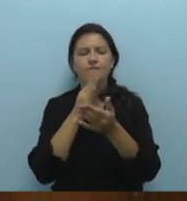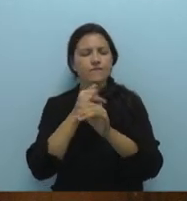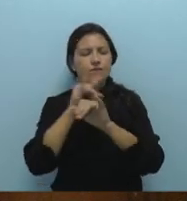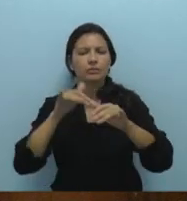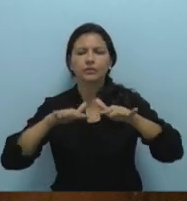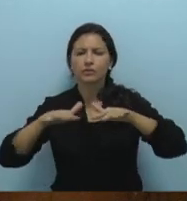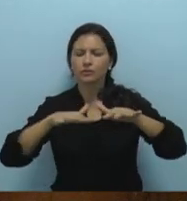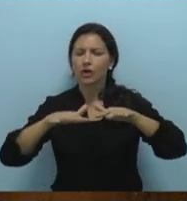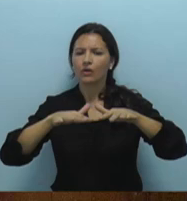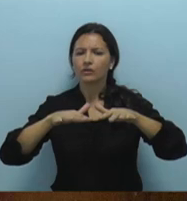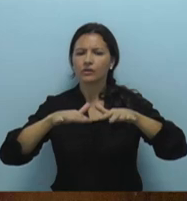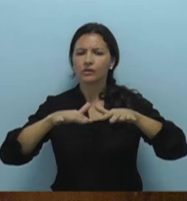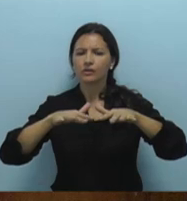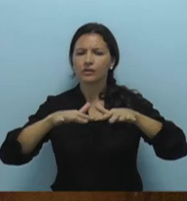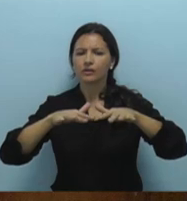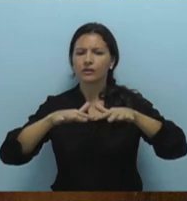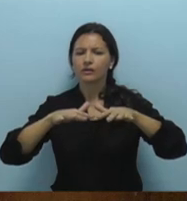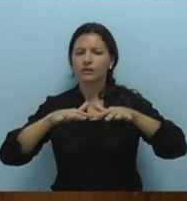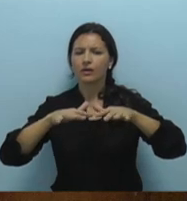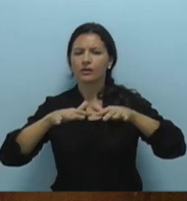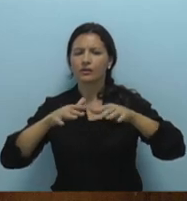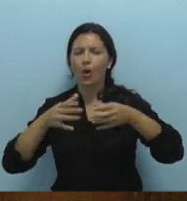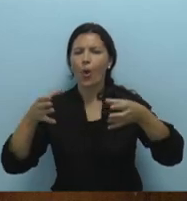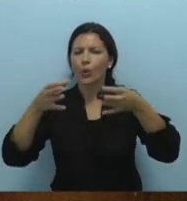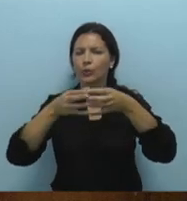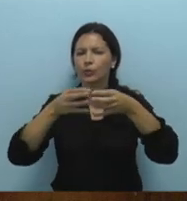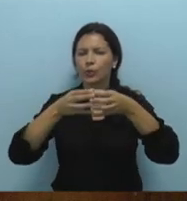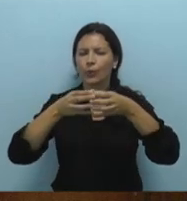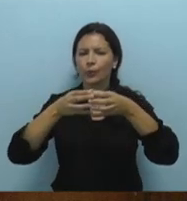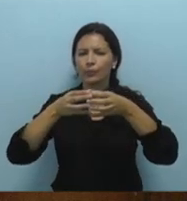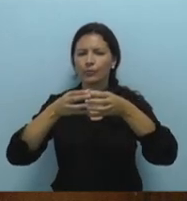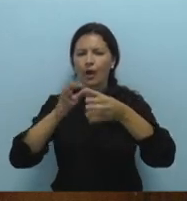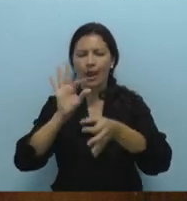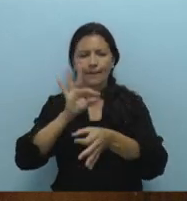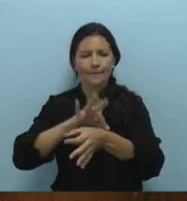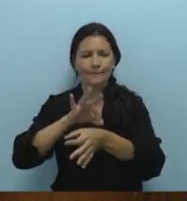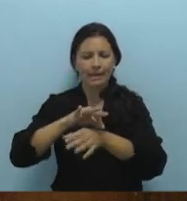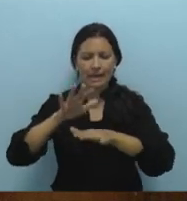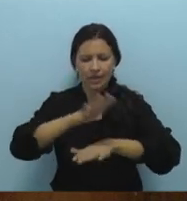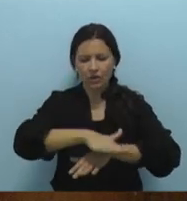sobre aspectos relacionados con el cierre de la unidad de pediatría del Hospital Centenario de la Ciudad de Rosario.